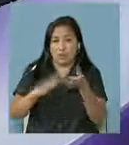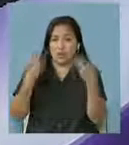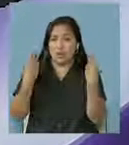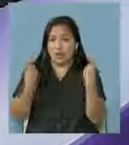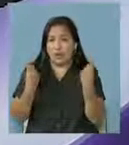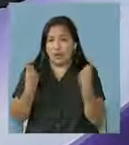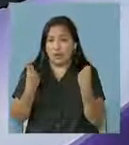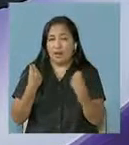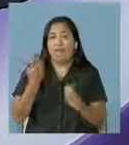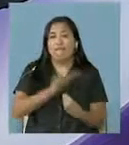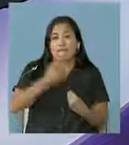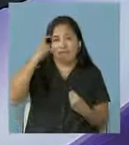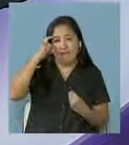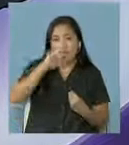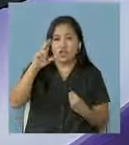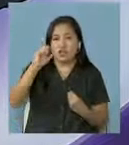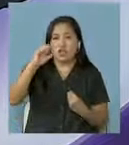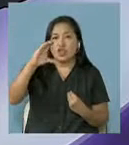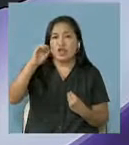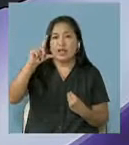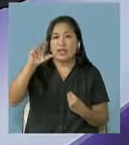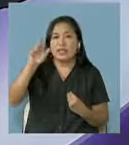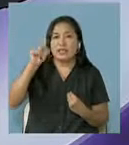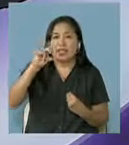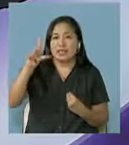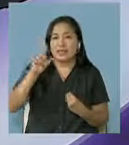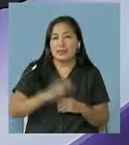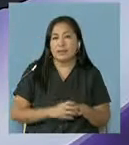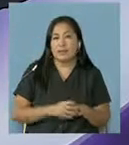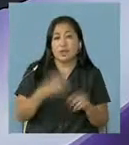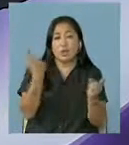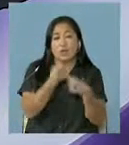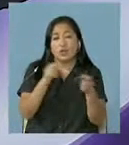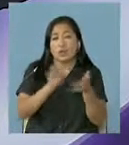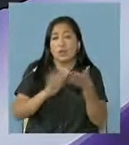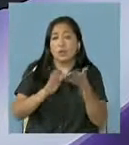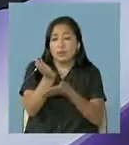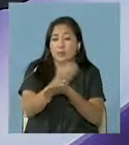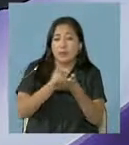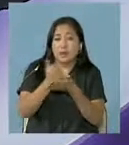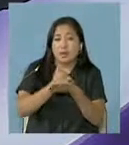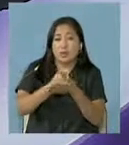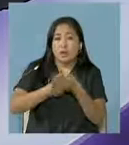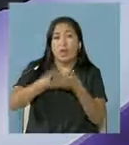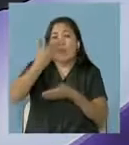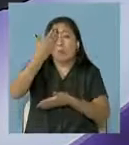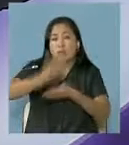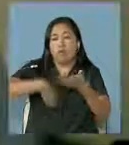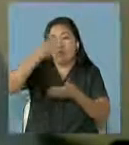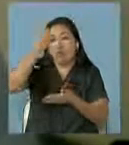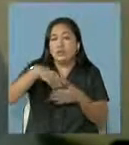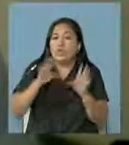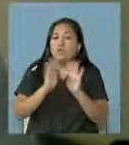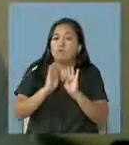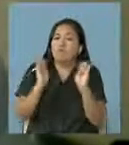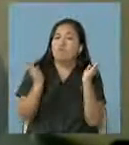ferroc carril oeste bueno en sí las novedades son pocas está esperando el comunicado oficial por parte del club porque hay mucho